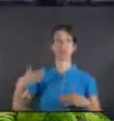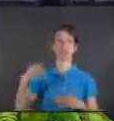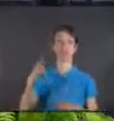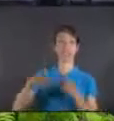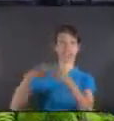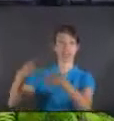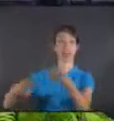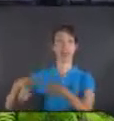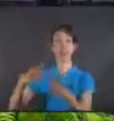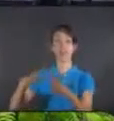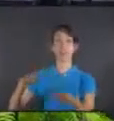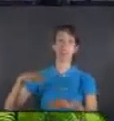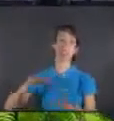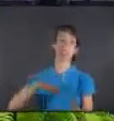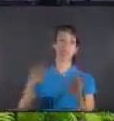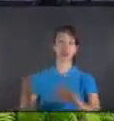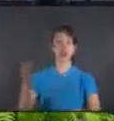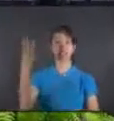nombre.